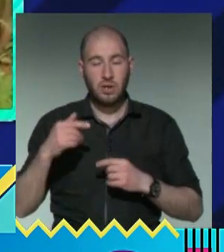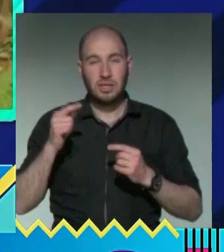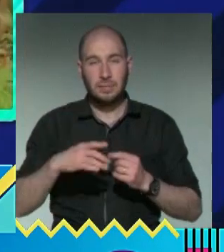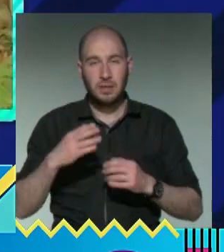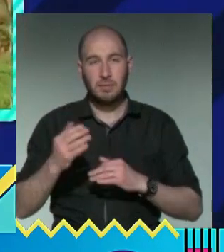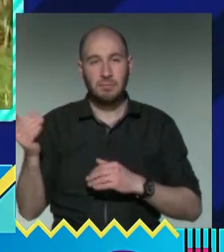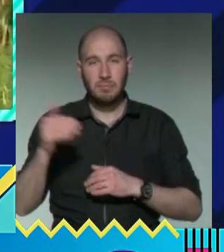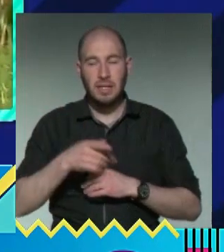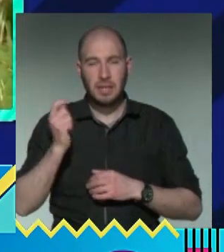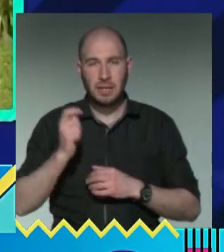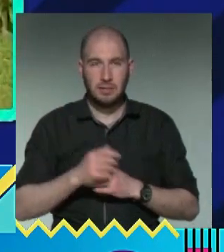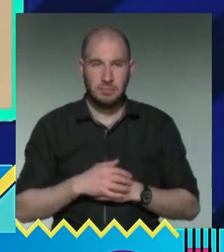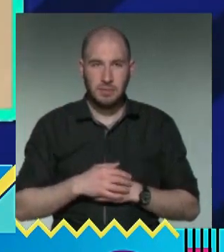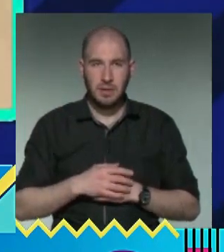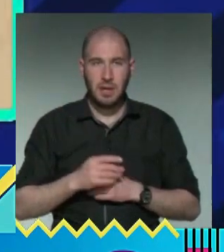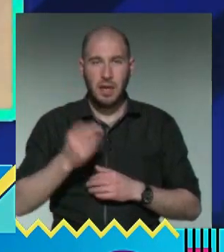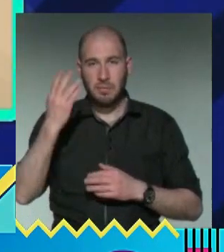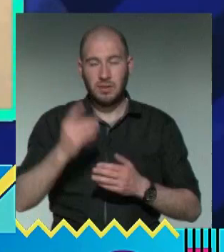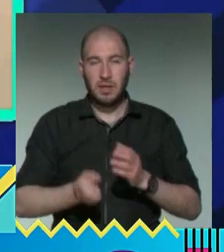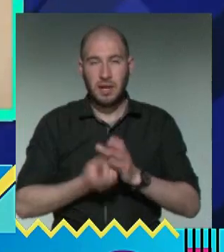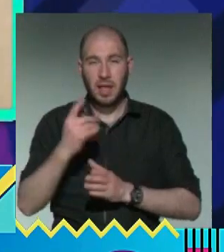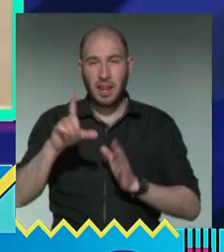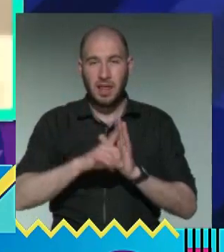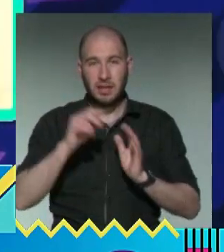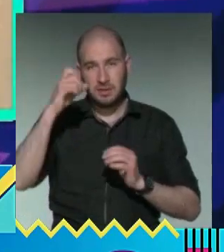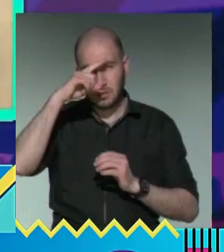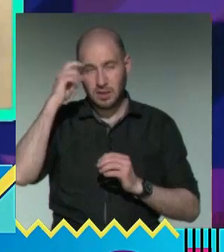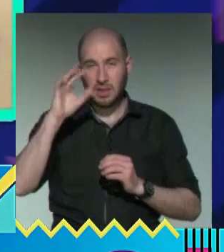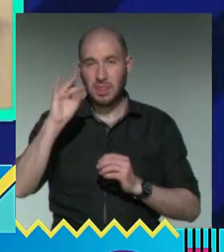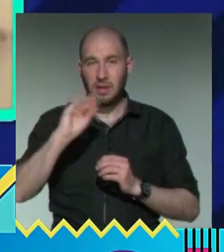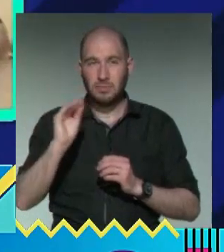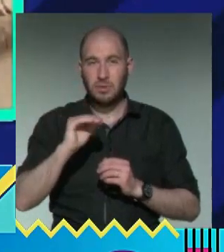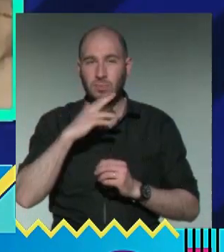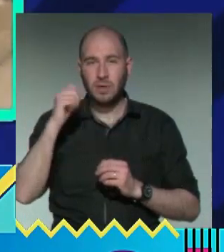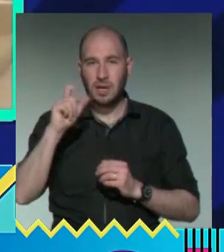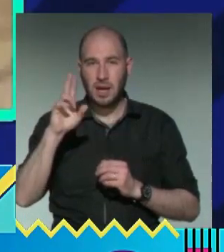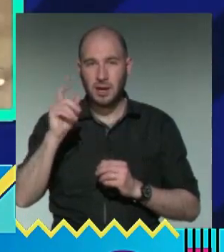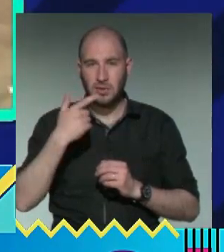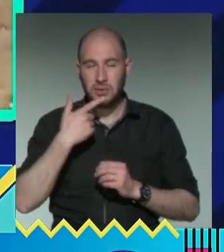vamos a contar con la presencia del autor de la ley nacional, el diputado Juan Carlos